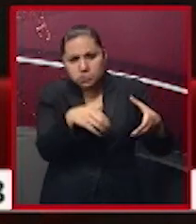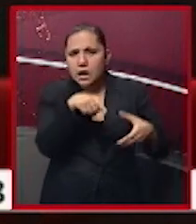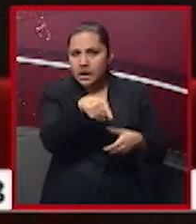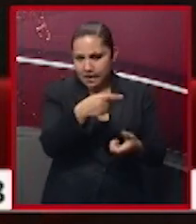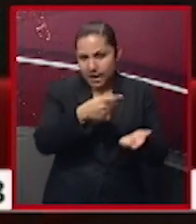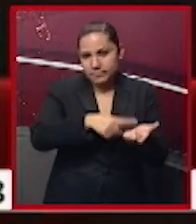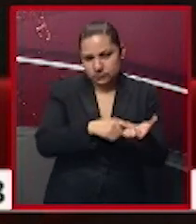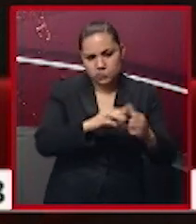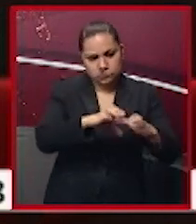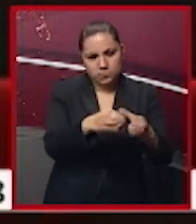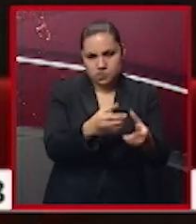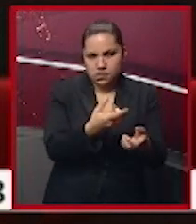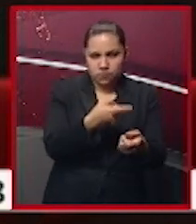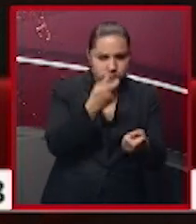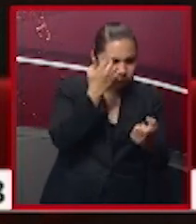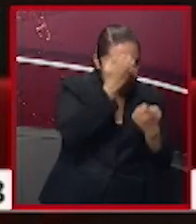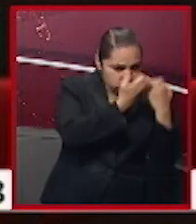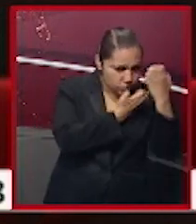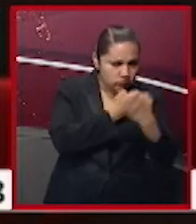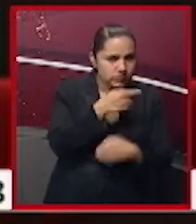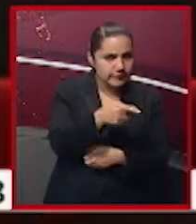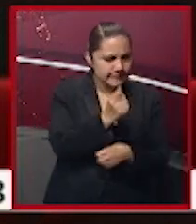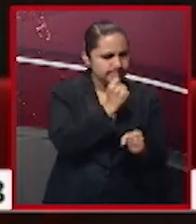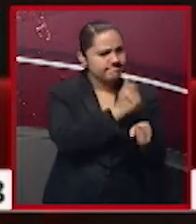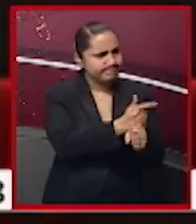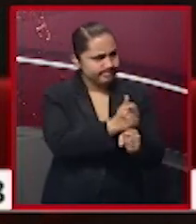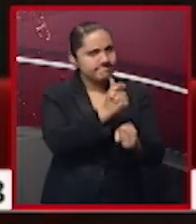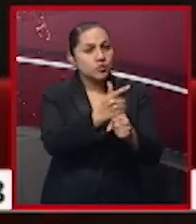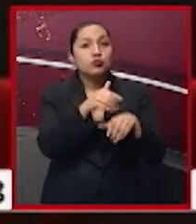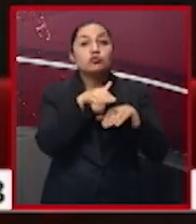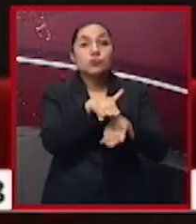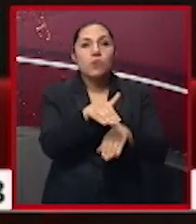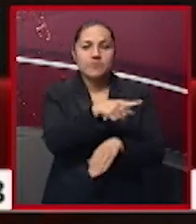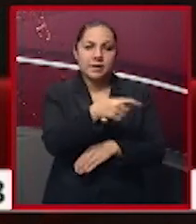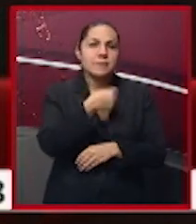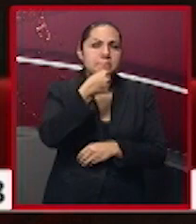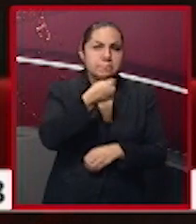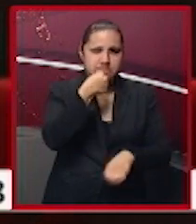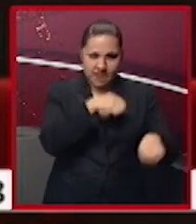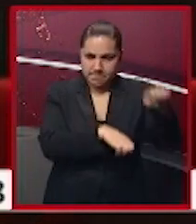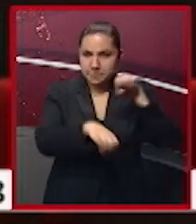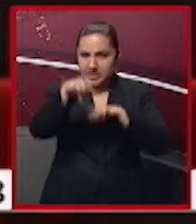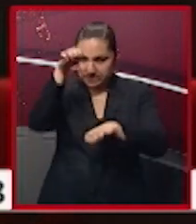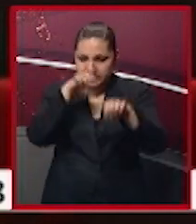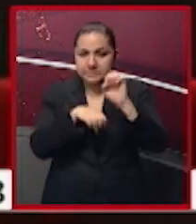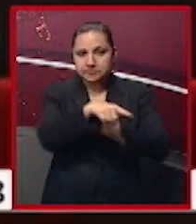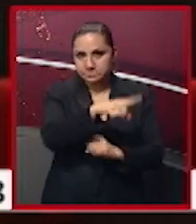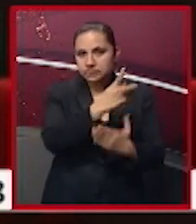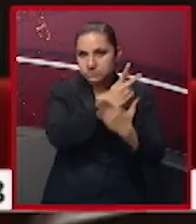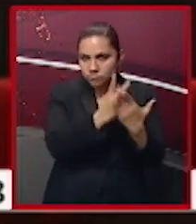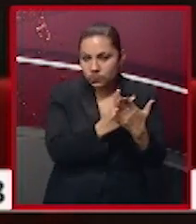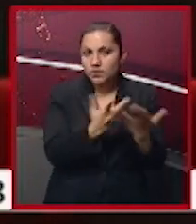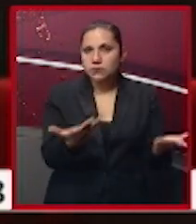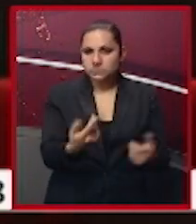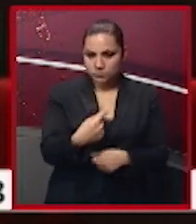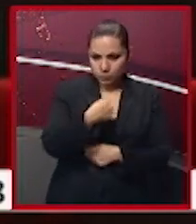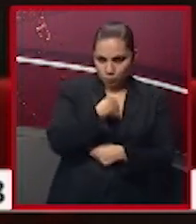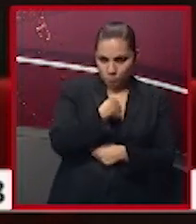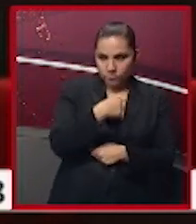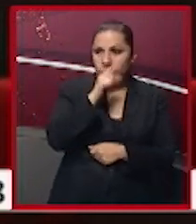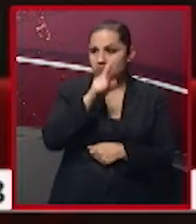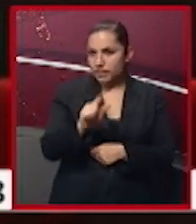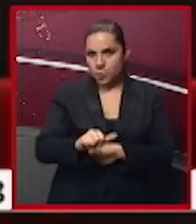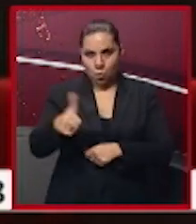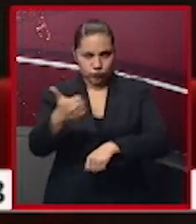irregularidades, sí, en el tema de adultos mayores, y me tocó a mí, junto con otros compañeros, lógicamente con